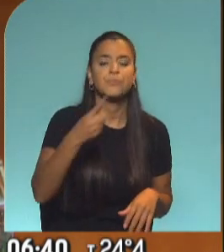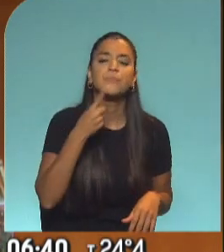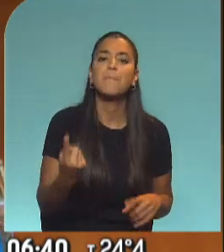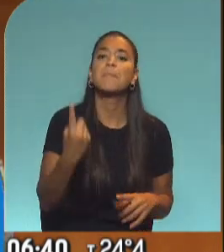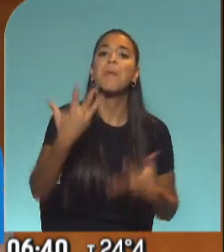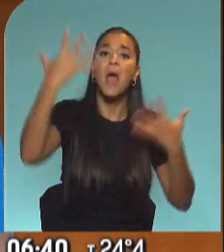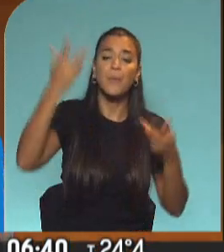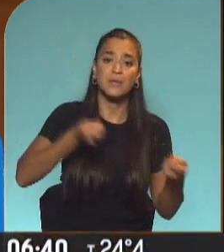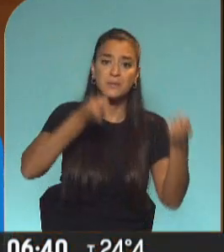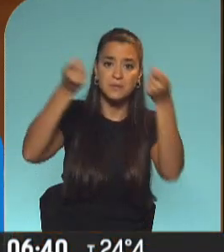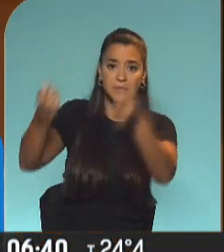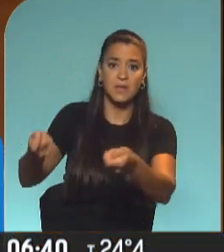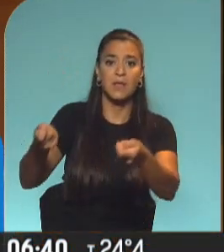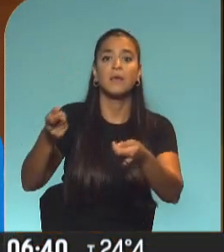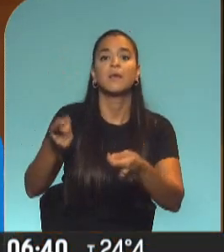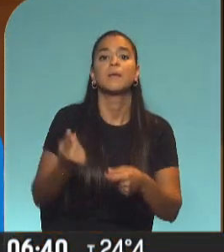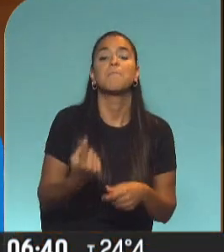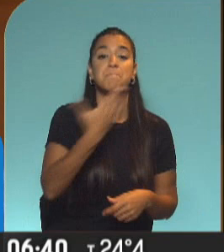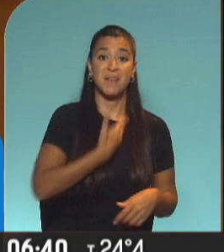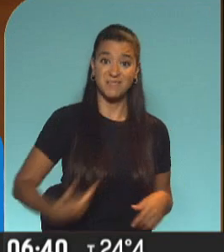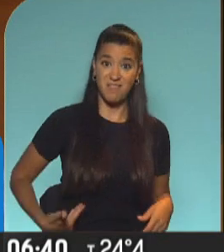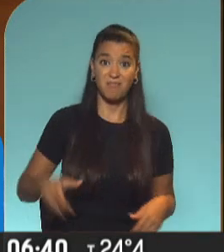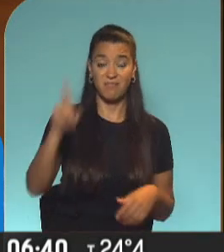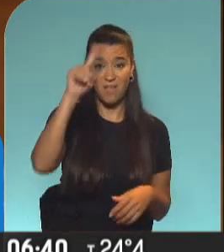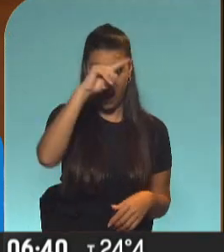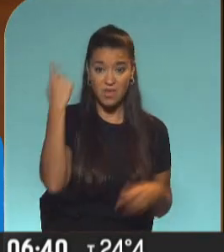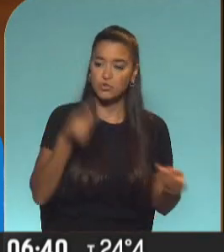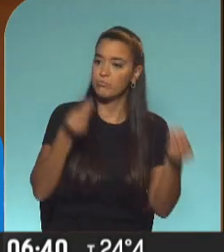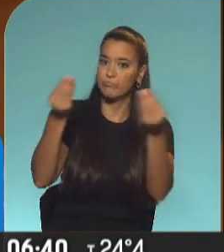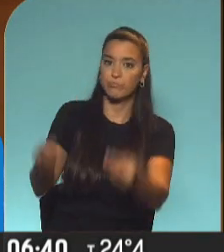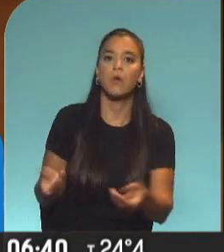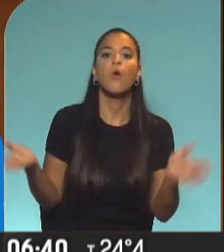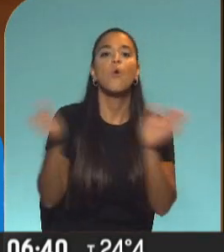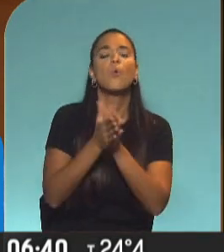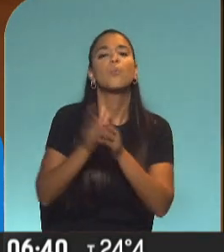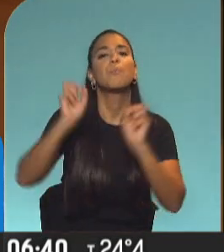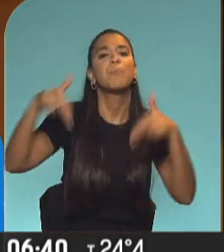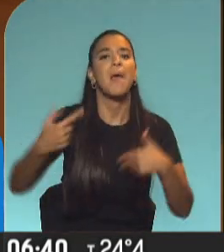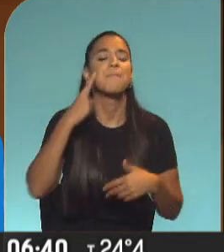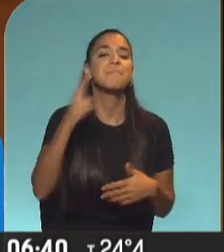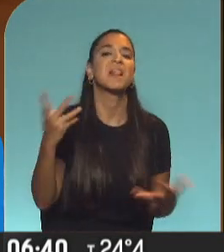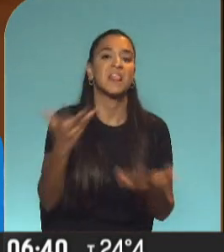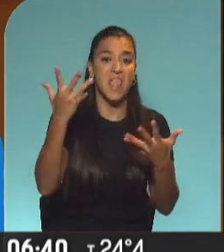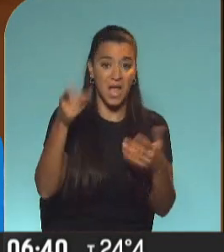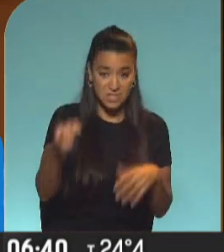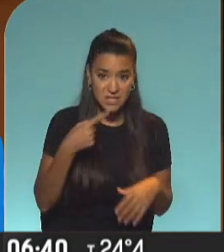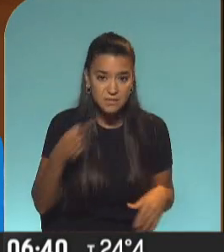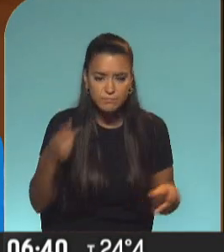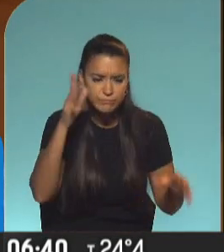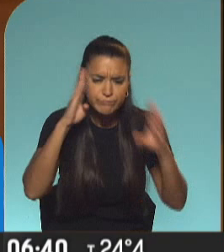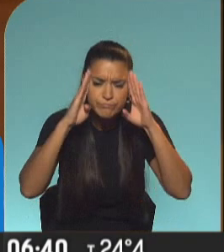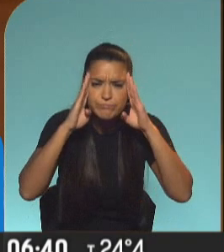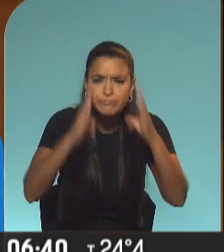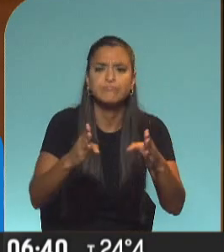vez en la historia por el presidente de la Nación, junto con el plan de los 1000 días, y todas las focos y las lupas